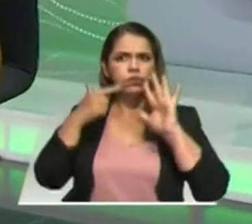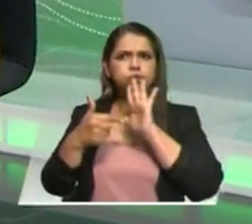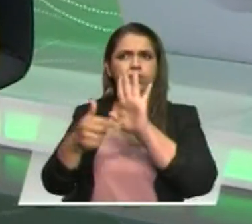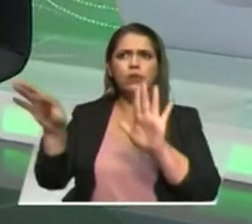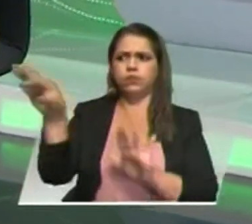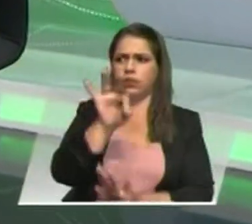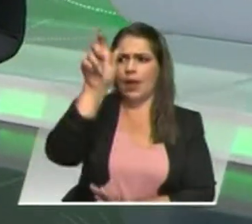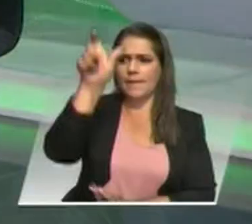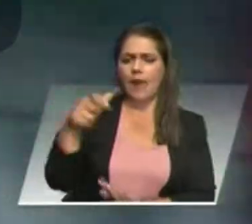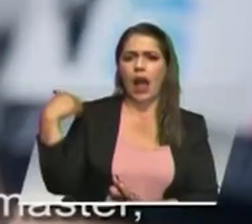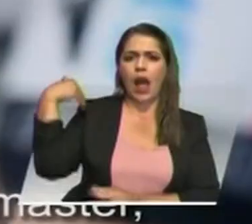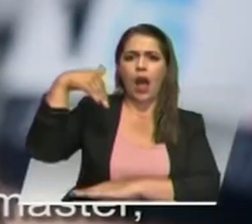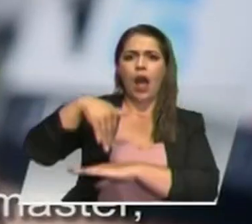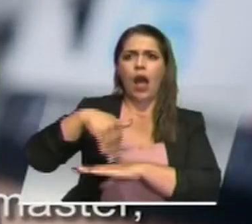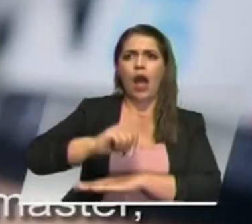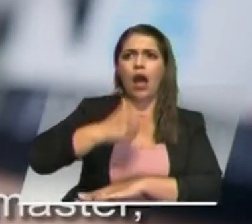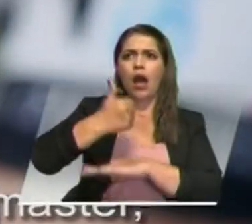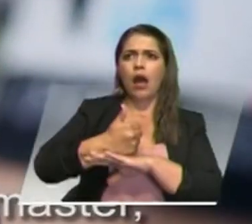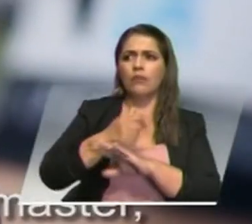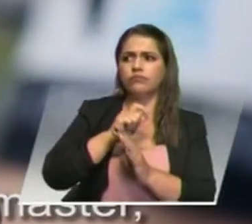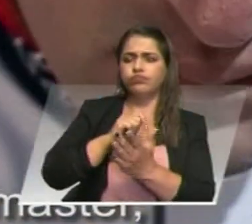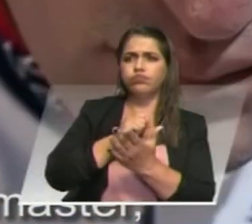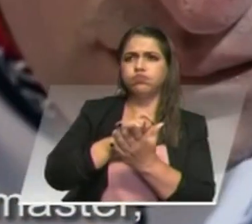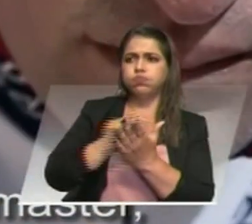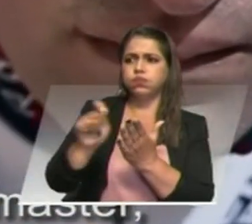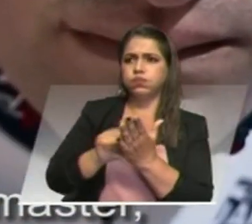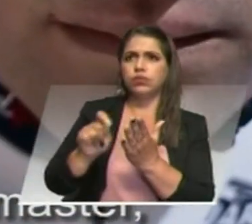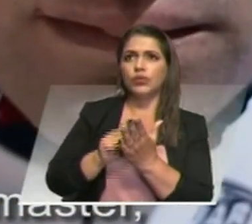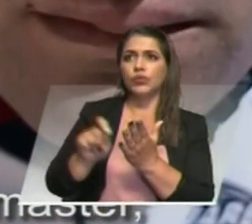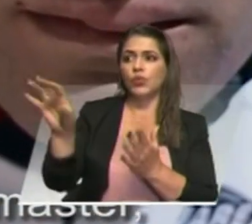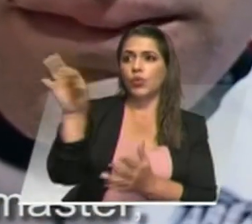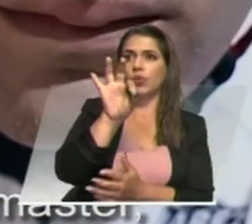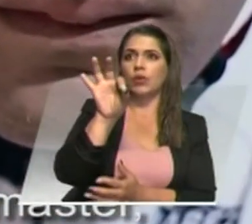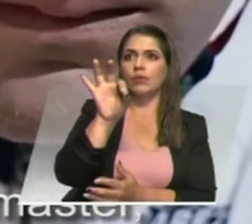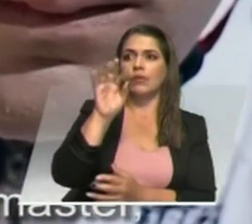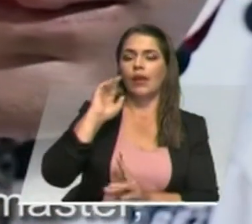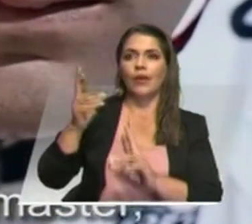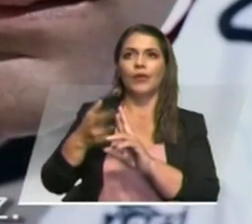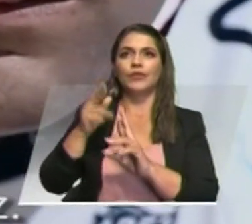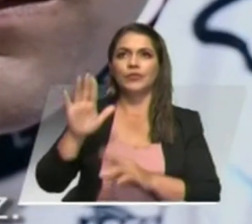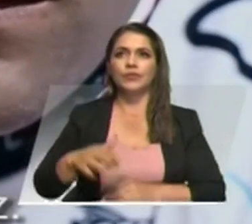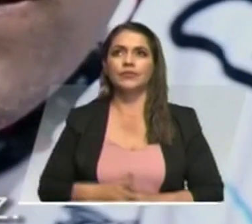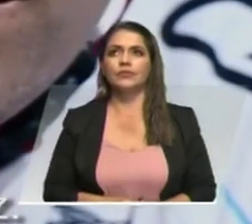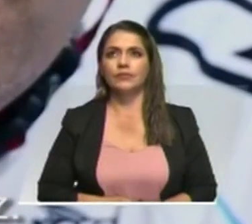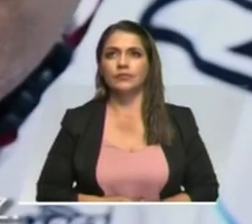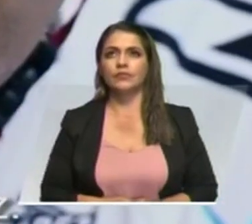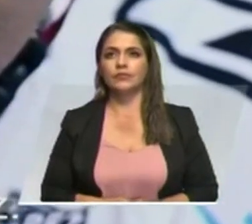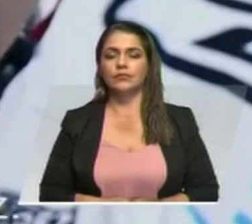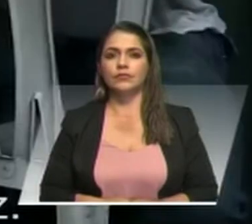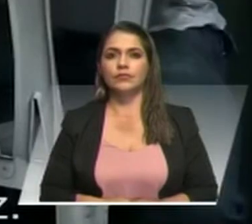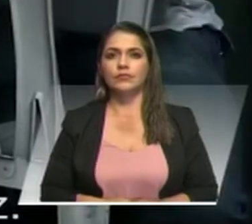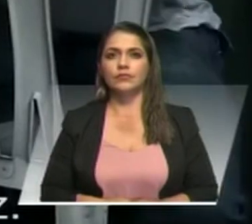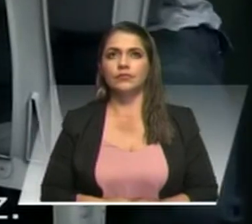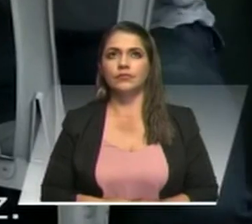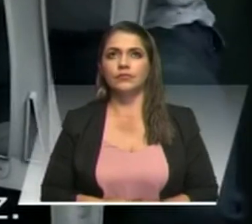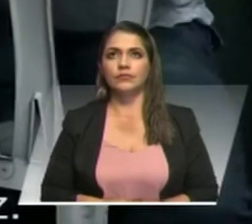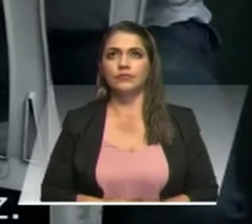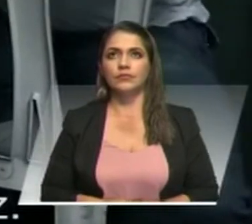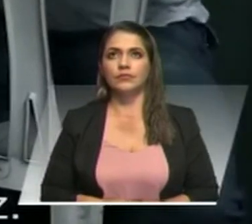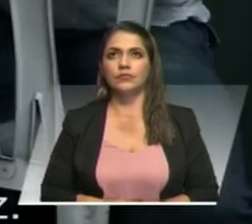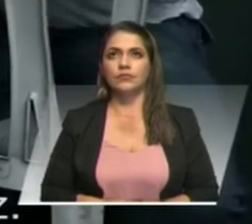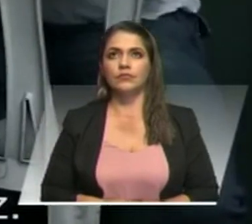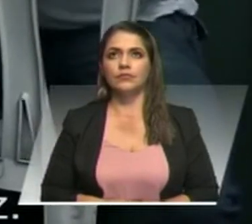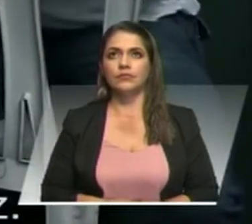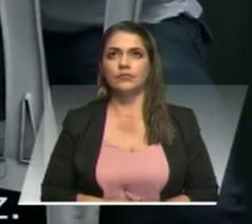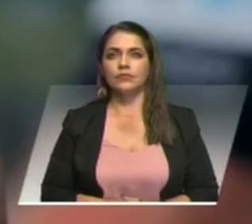Director. Este muchacho va a ser igual al maestro, al legendario